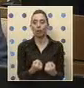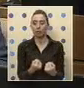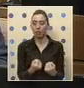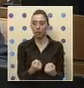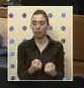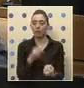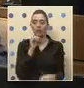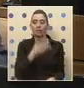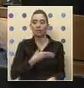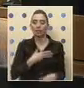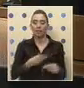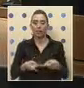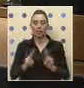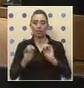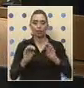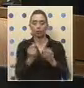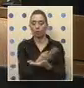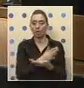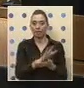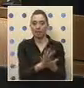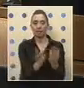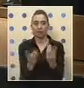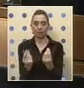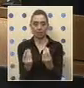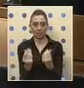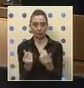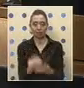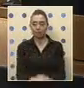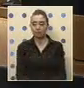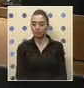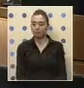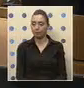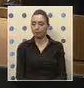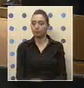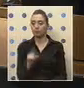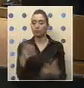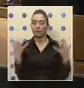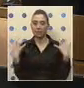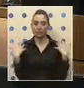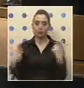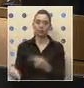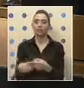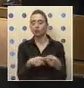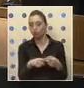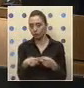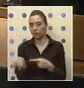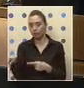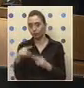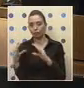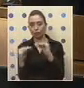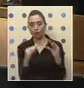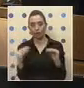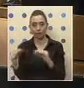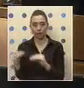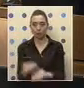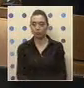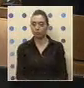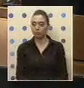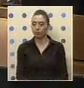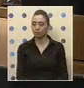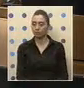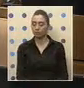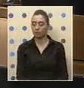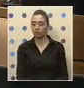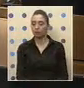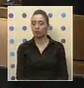efectivamente tener un derecho a la educación gratuita de calidad. De esa responsabilidad social estamos hablando. Y ese es el